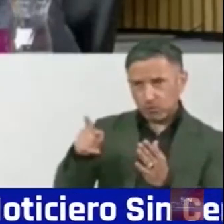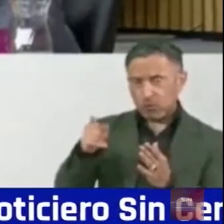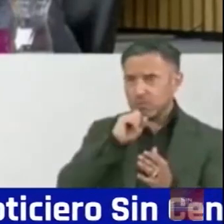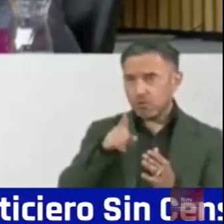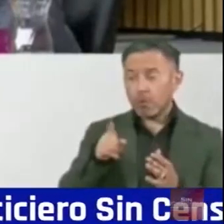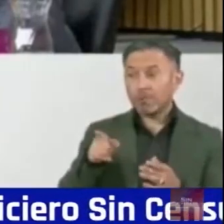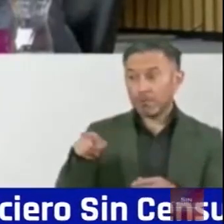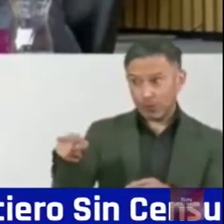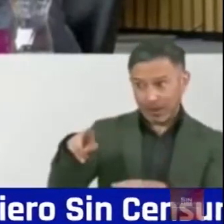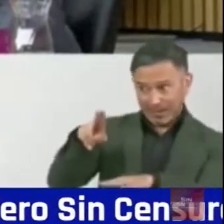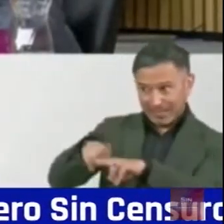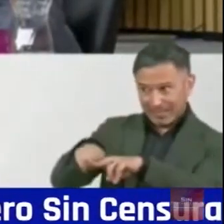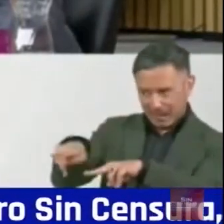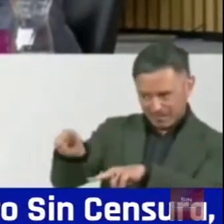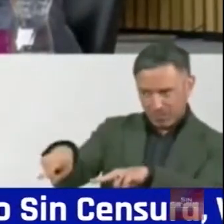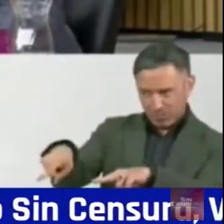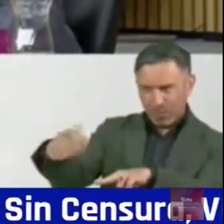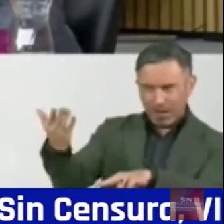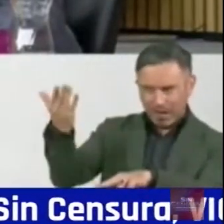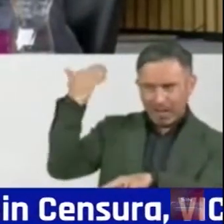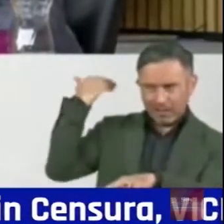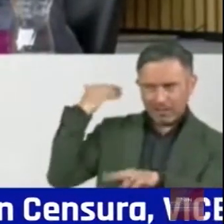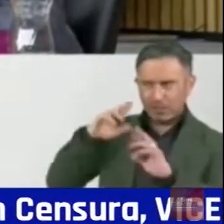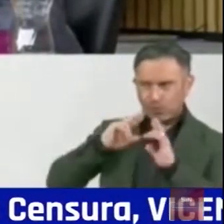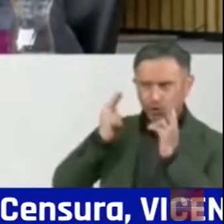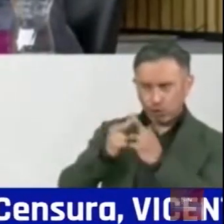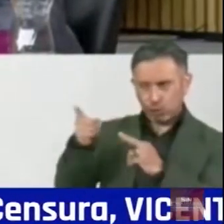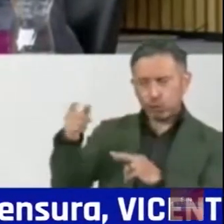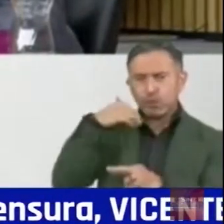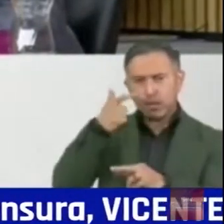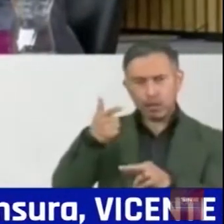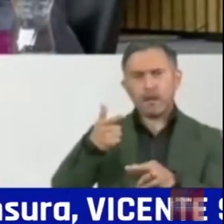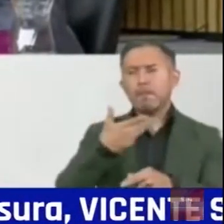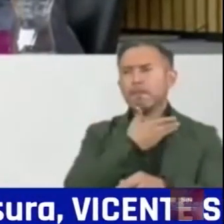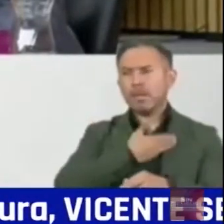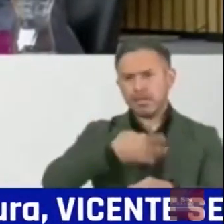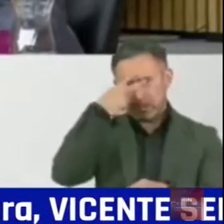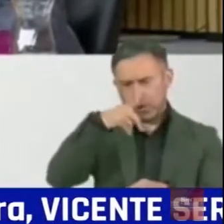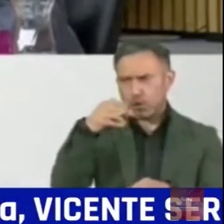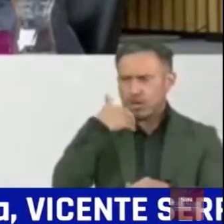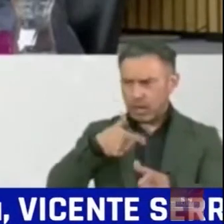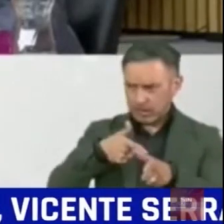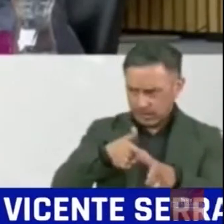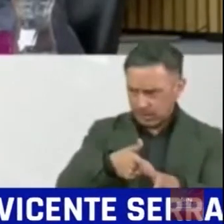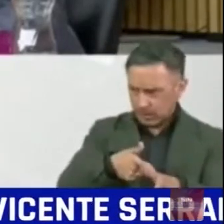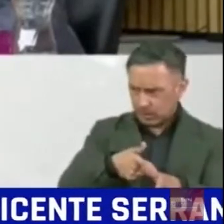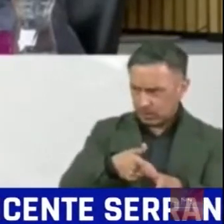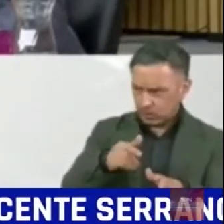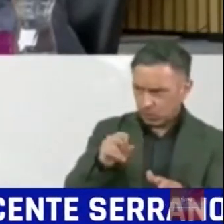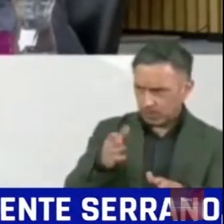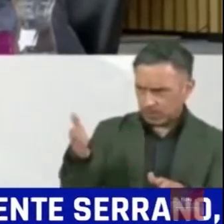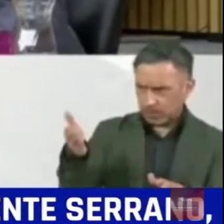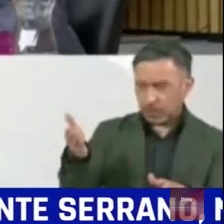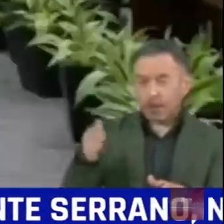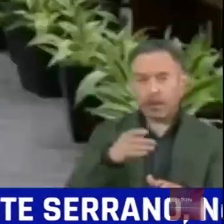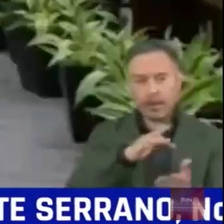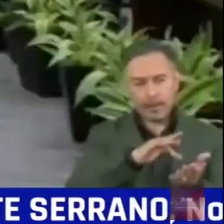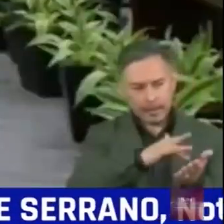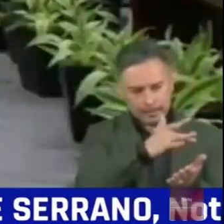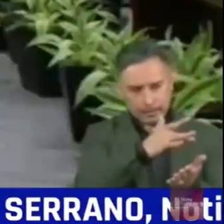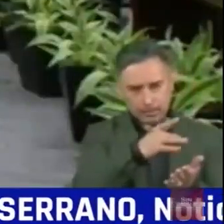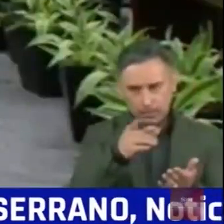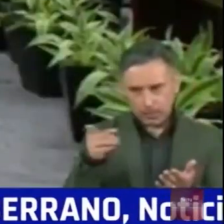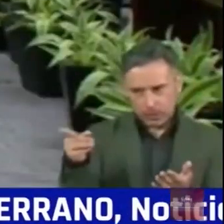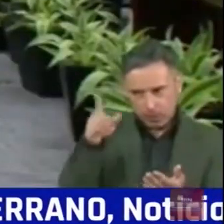dijo en esa silla hace unas sesiones que usted estaba por qué continuara el presidente de la República. Muchas gracias, consejero. Gracias. Antes de contestar,